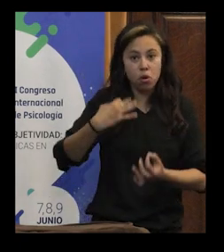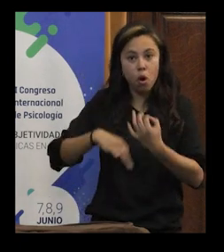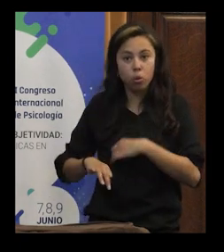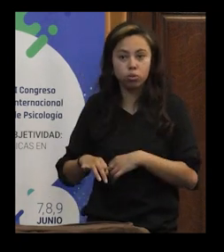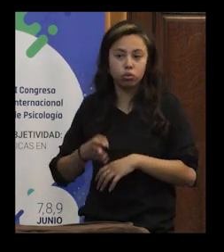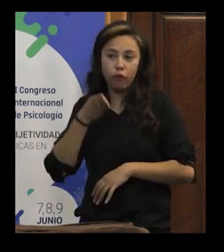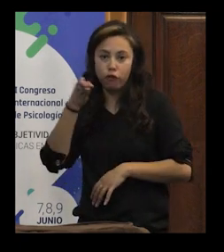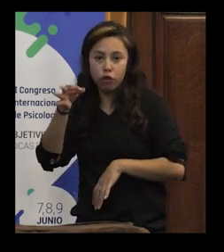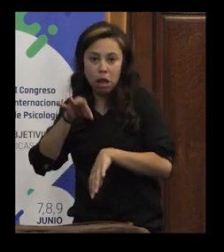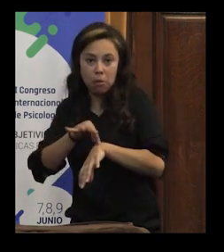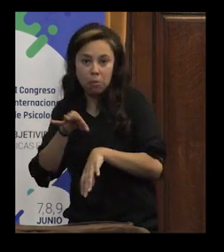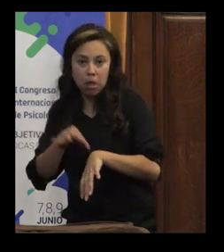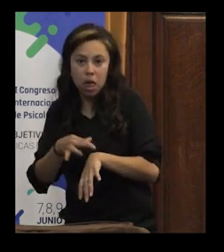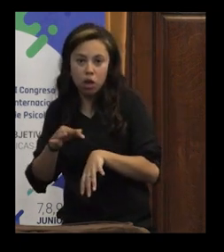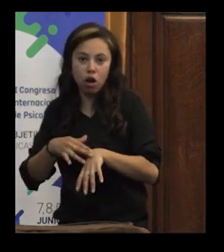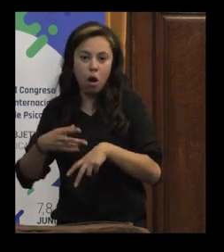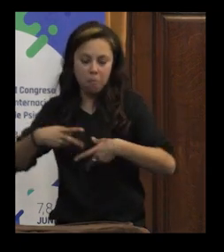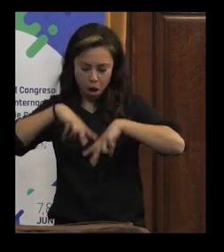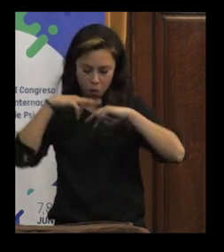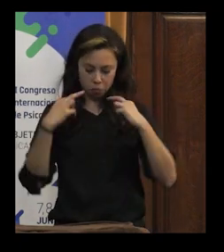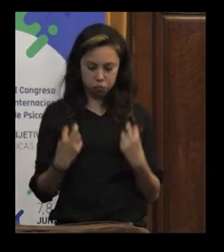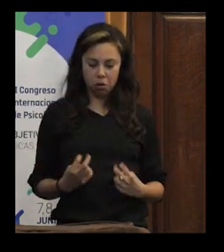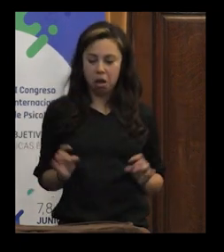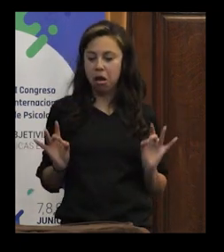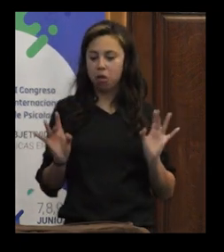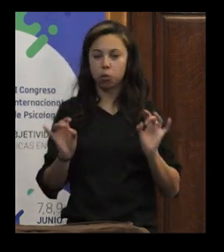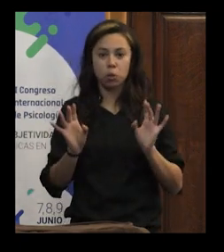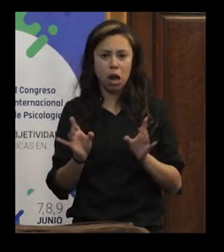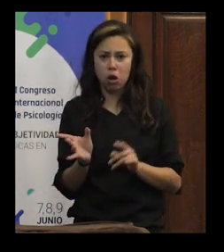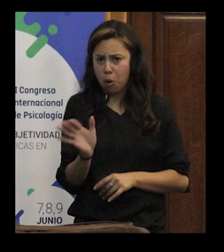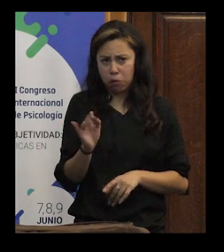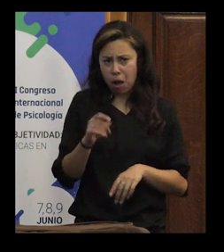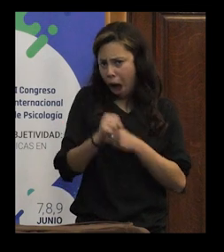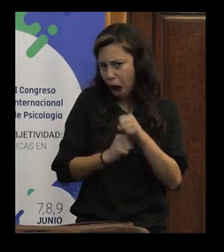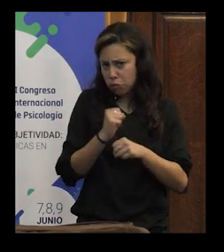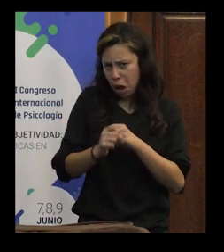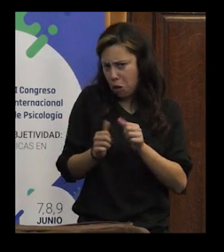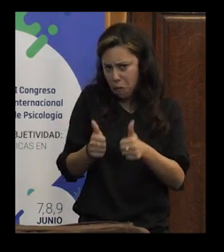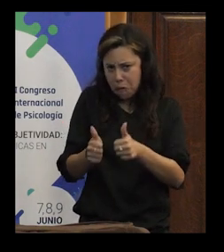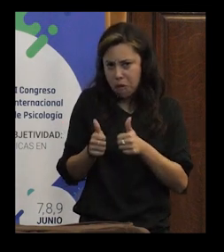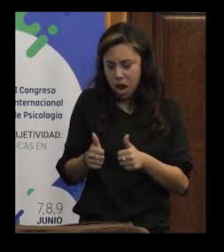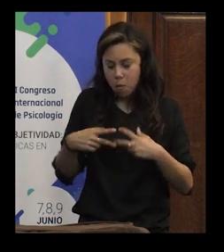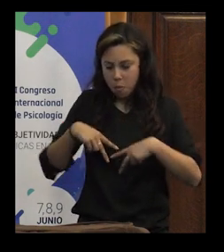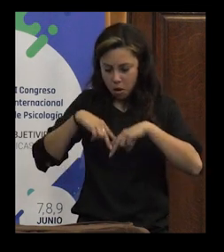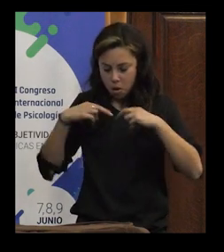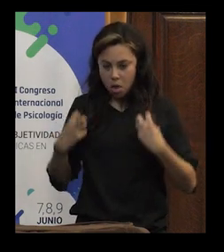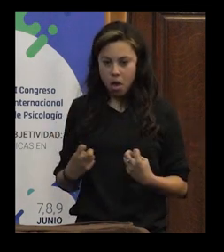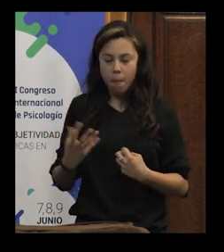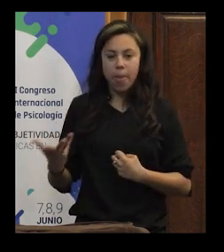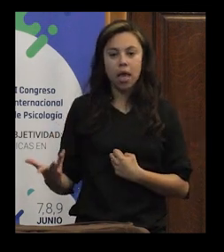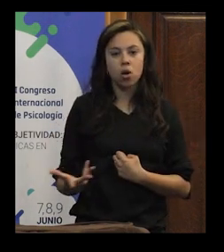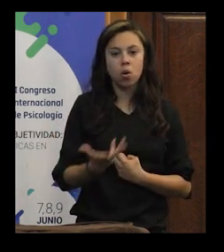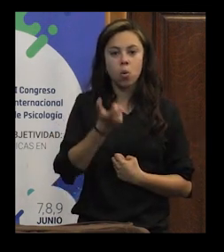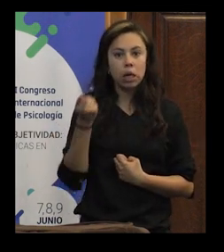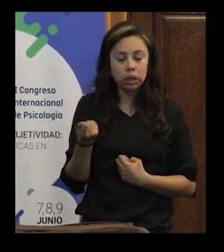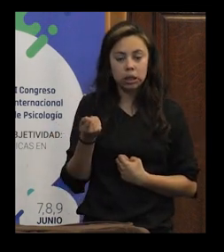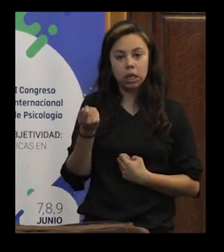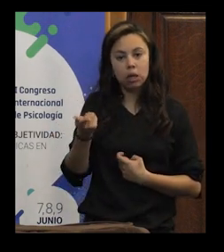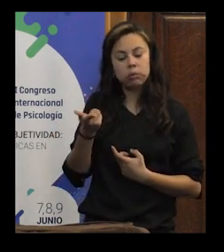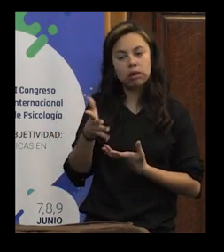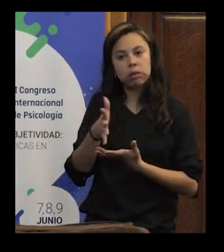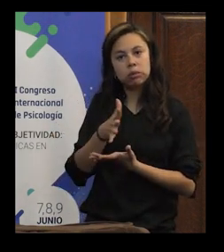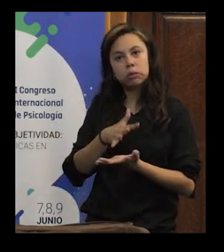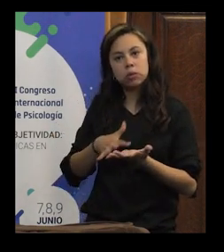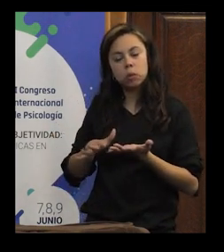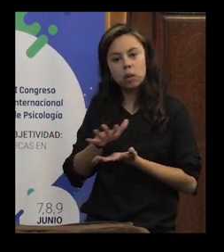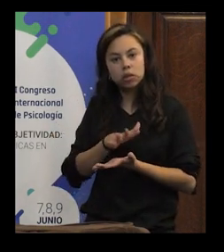una invitación para realizar una determinada prueba diagnóstica en el